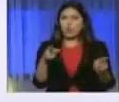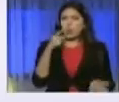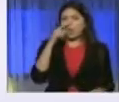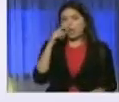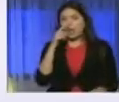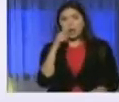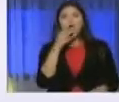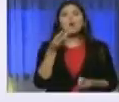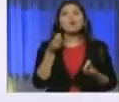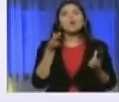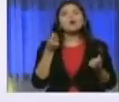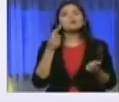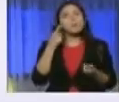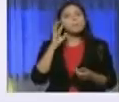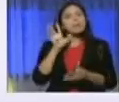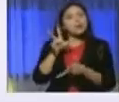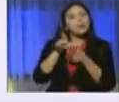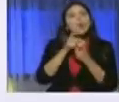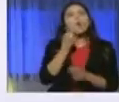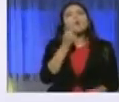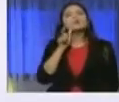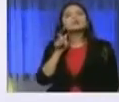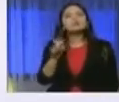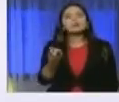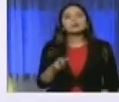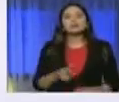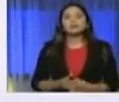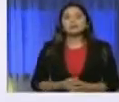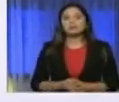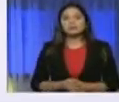usted que cobrarían un ticket?